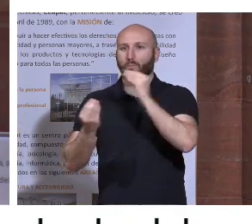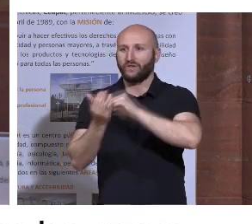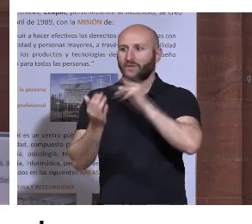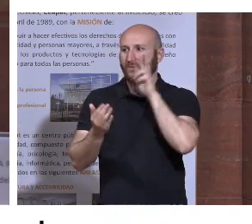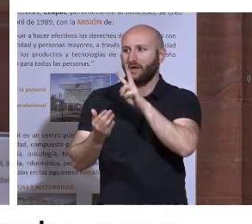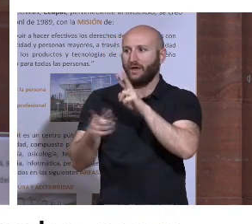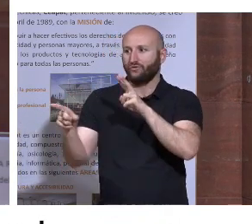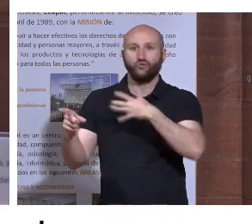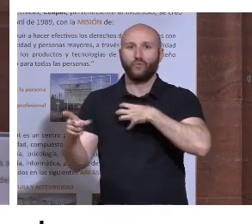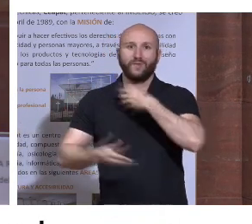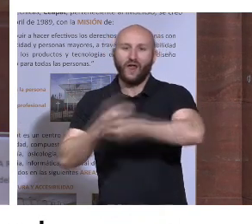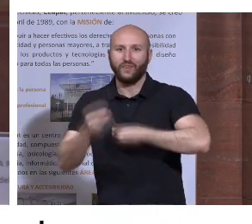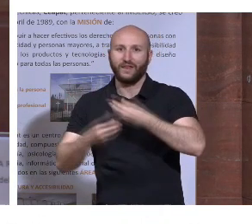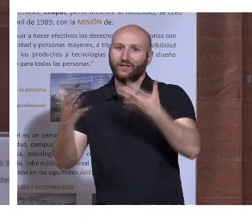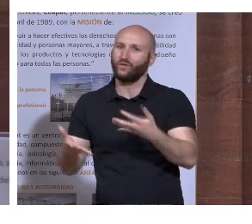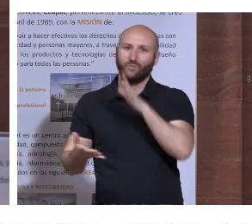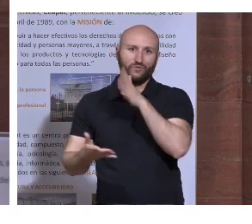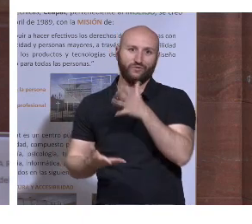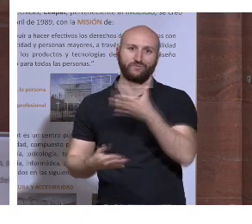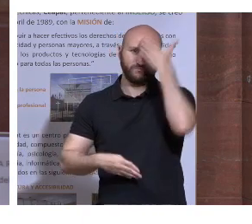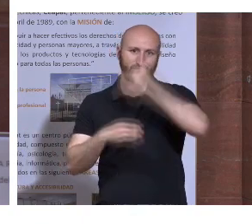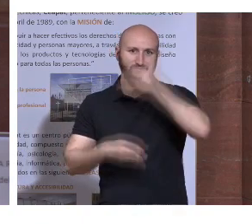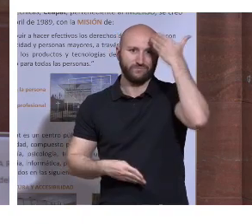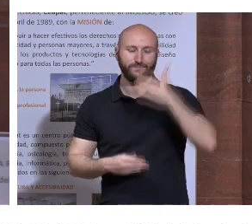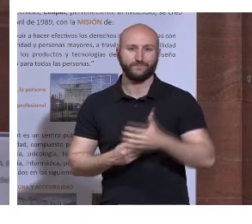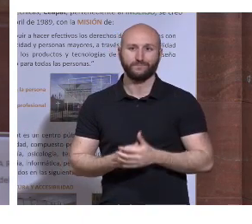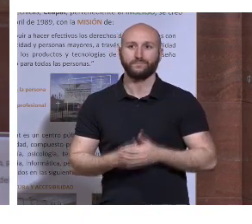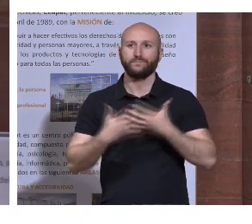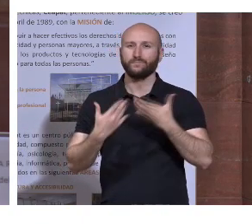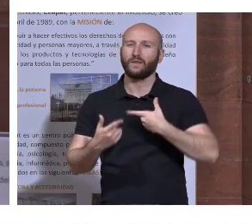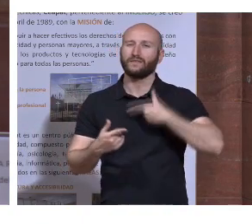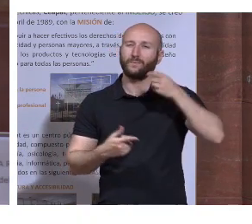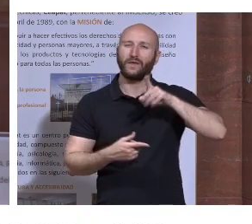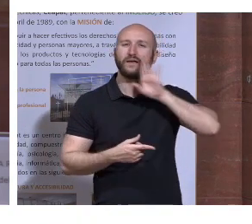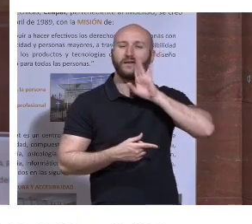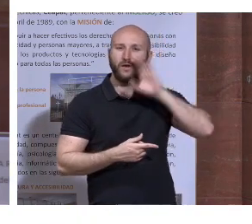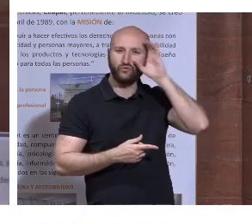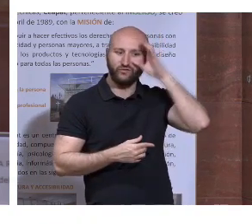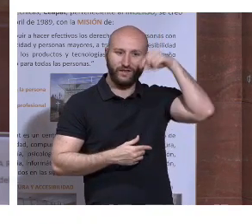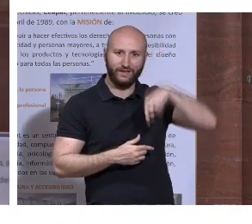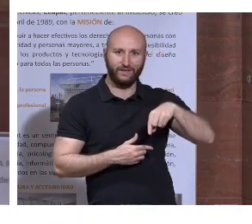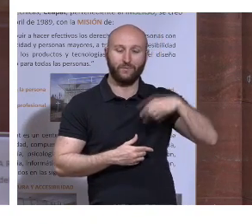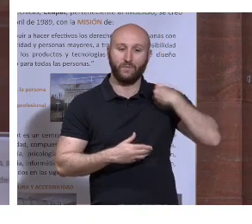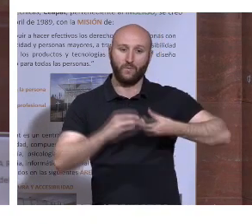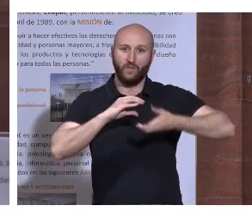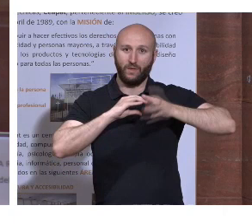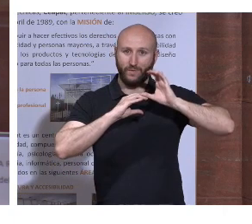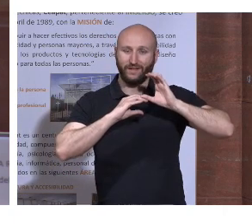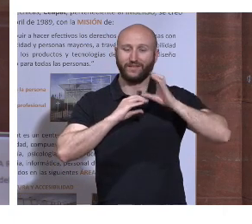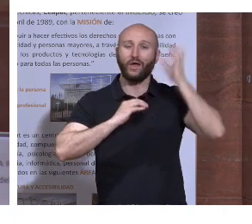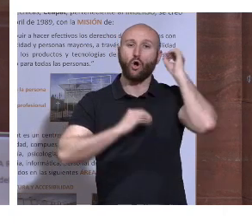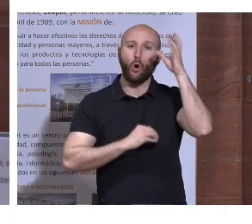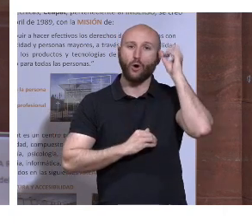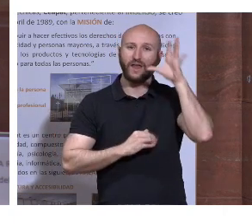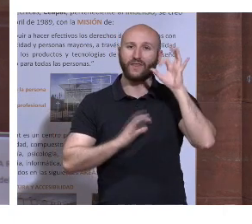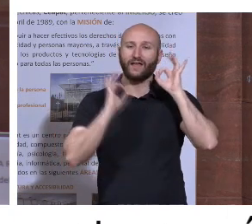¿no? Entonces, yo creo, le escuché también aquí, precisamente aquí en el CEAPAT, en una jornada